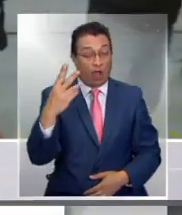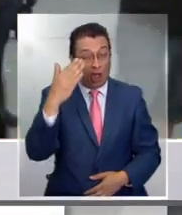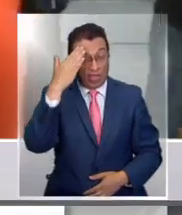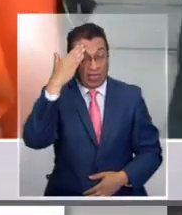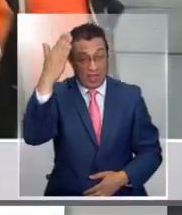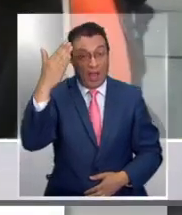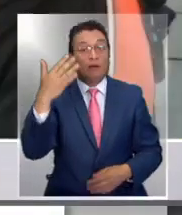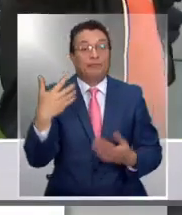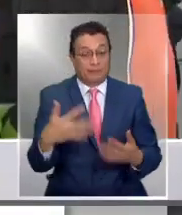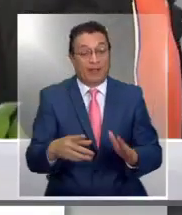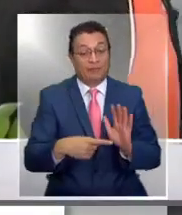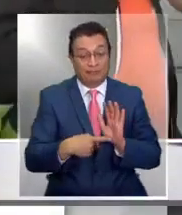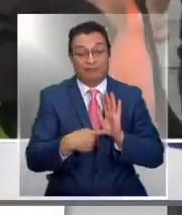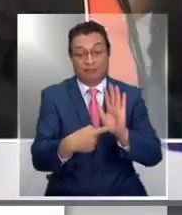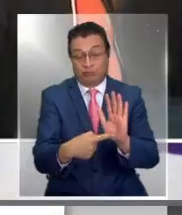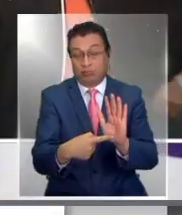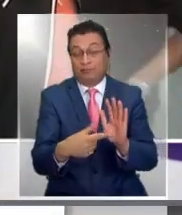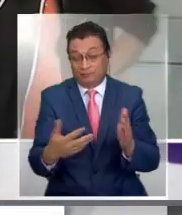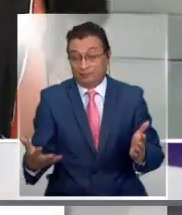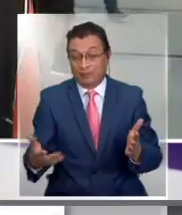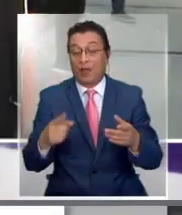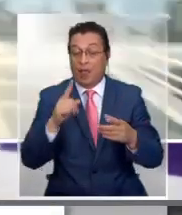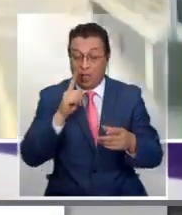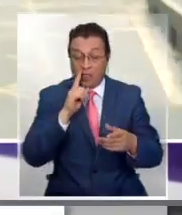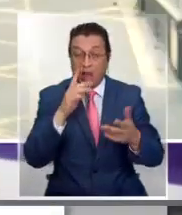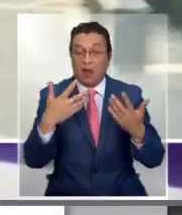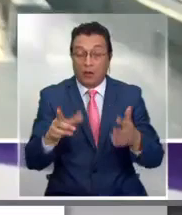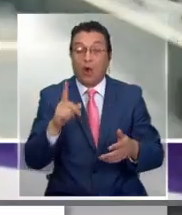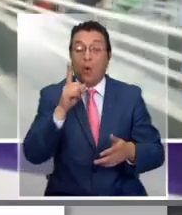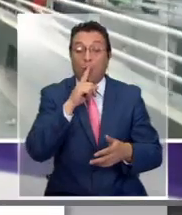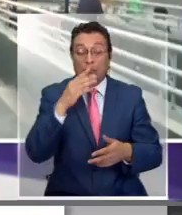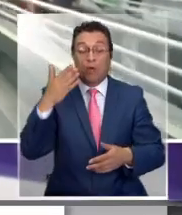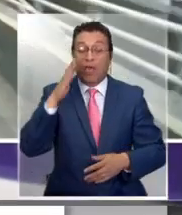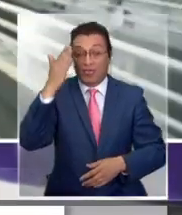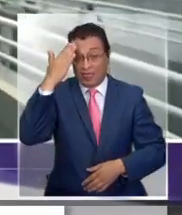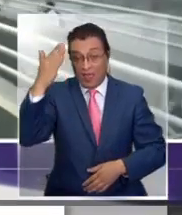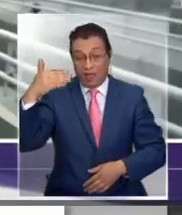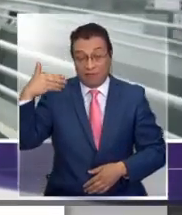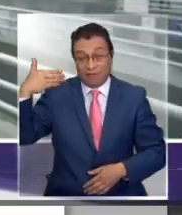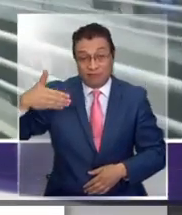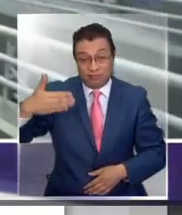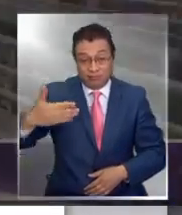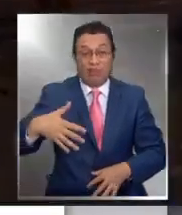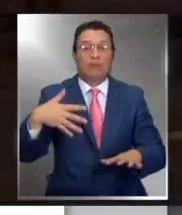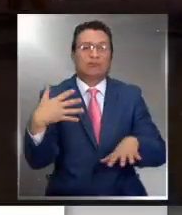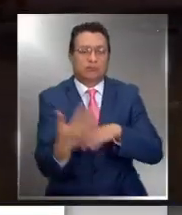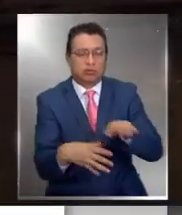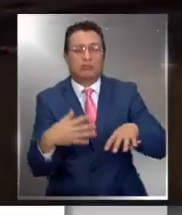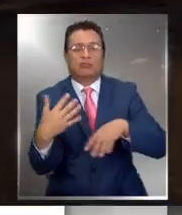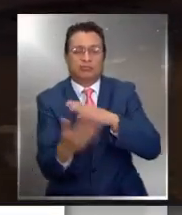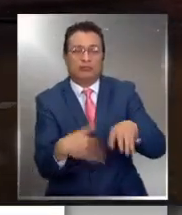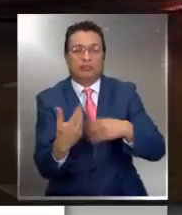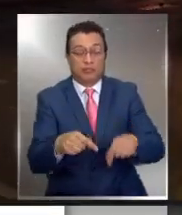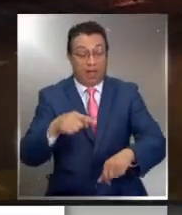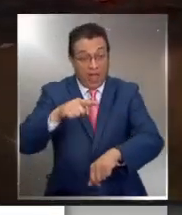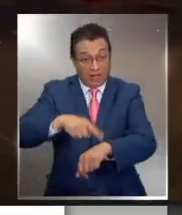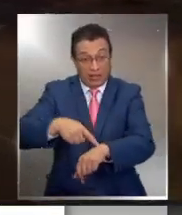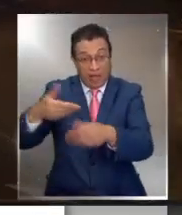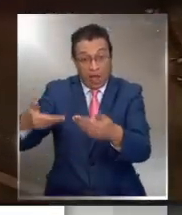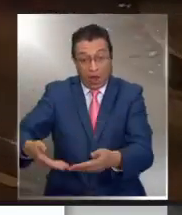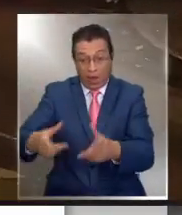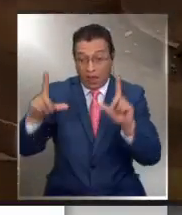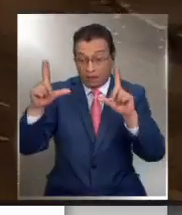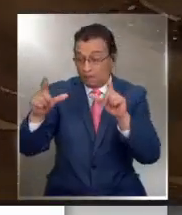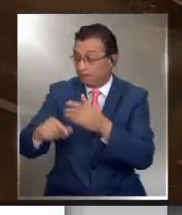los hemos estado mostrando, y que han tenido durante las últimas jornadas esta tónica que podemos observar a esta hora también en la imagen